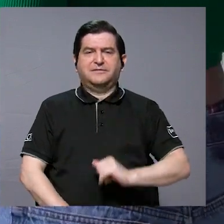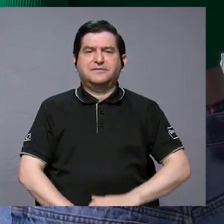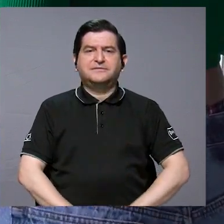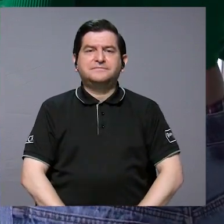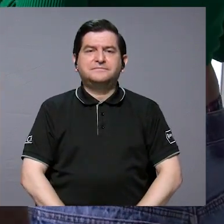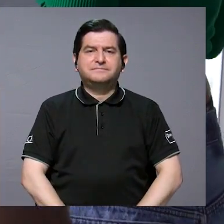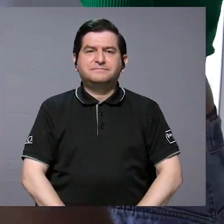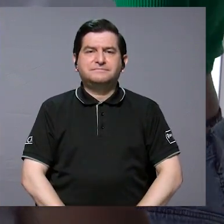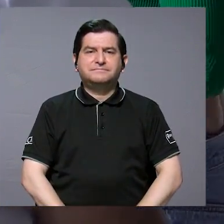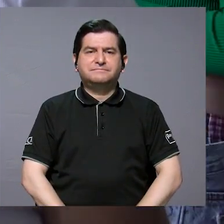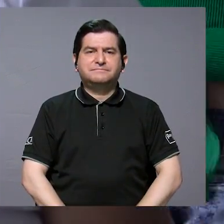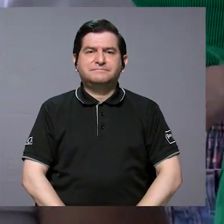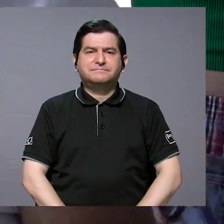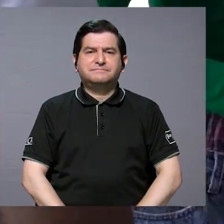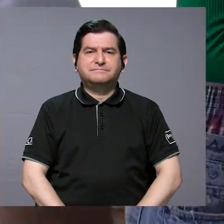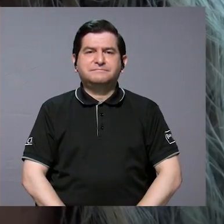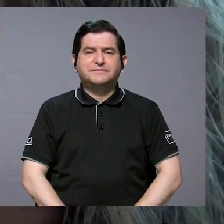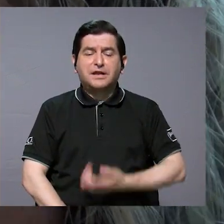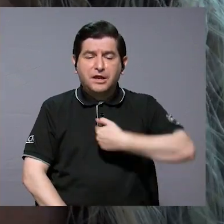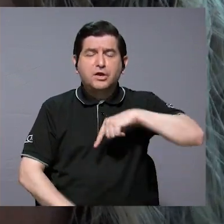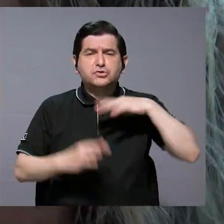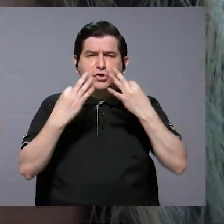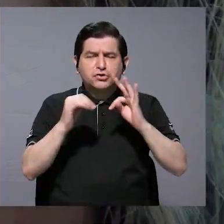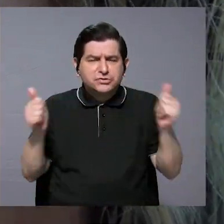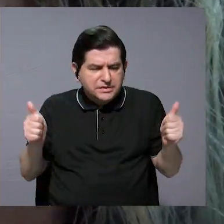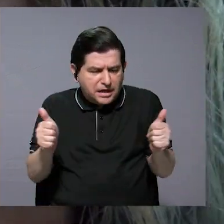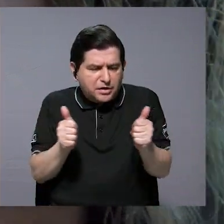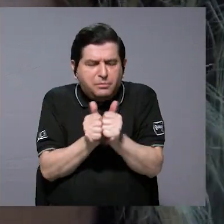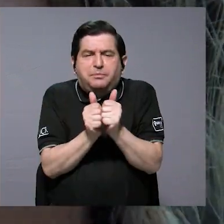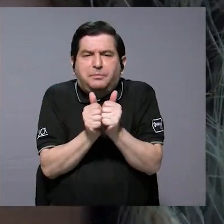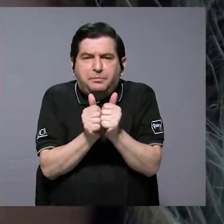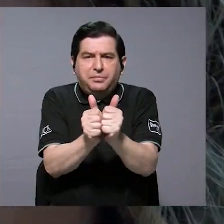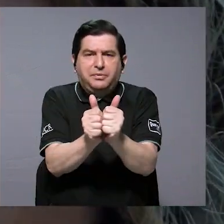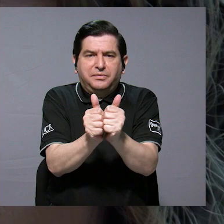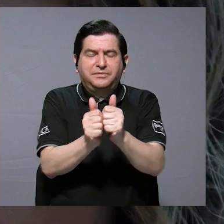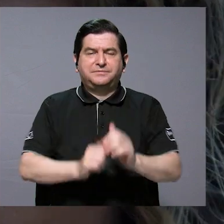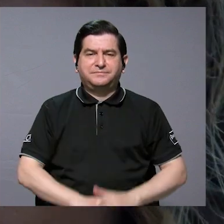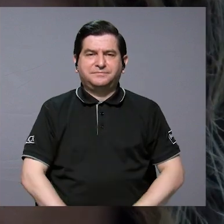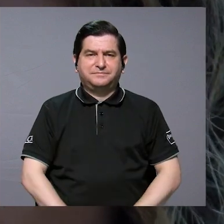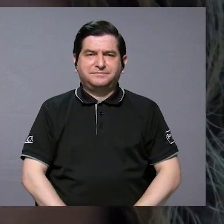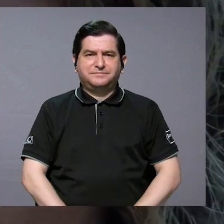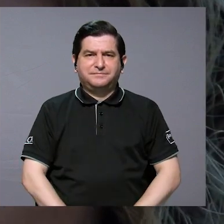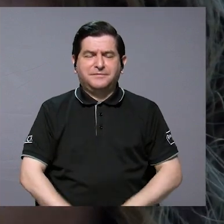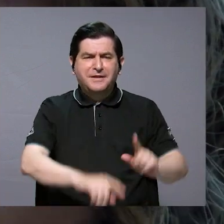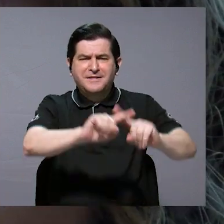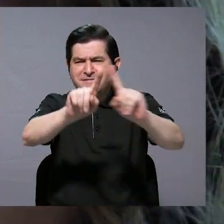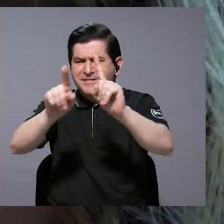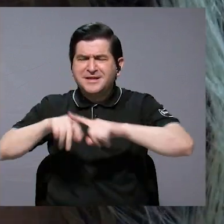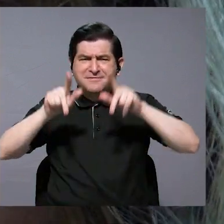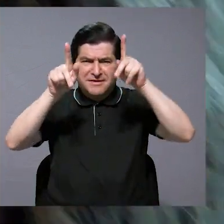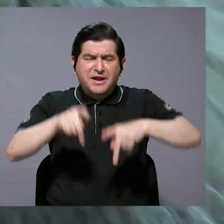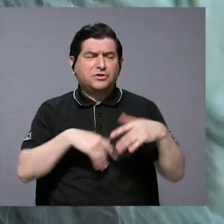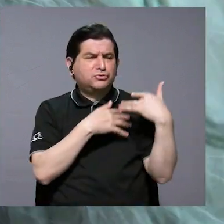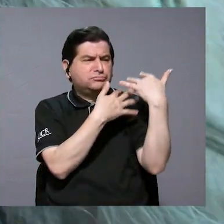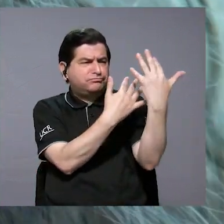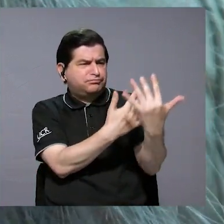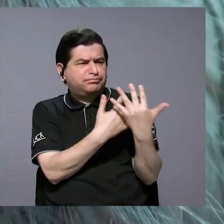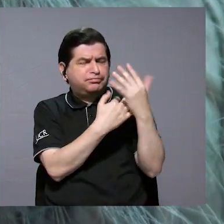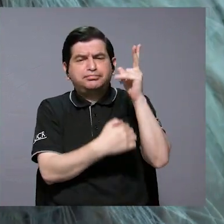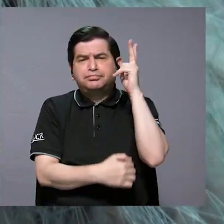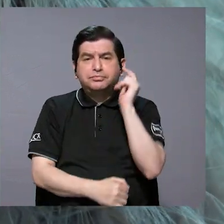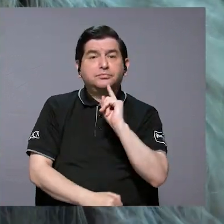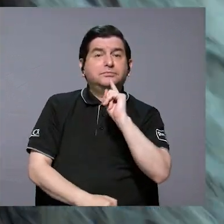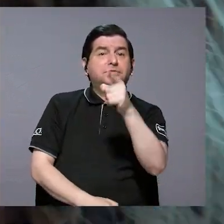esto también y nos intentamos acompañar. Y hay mucha gente que